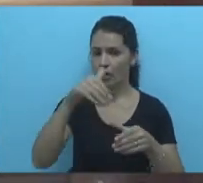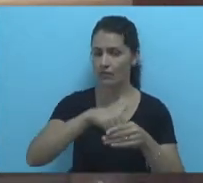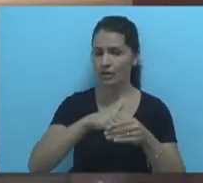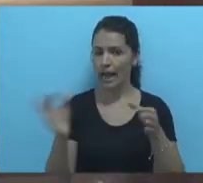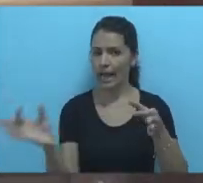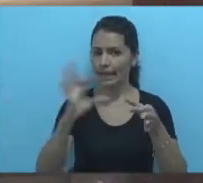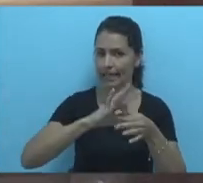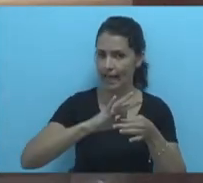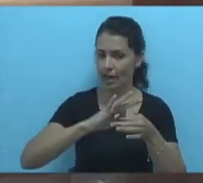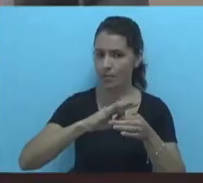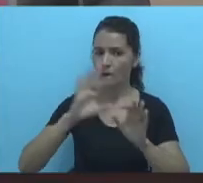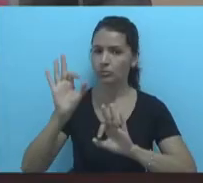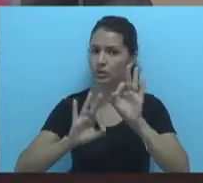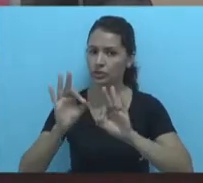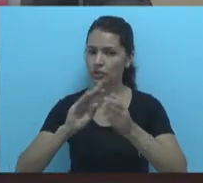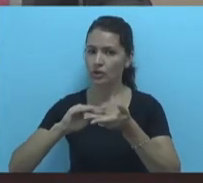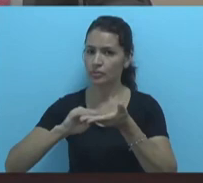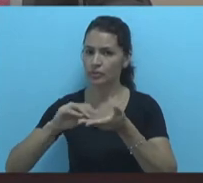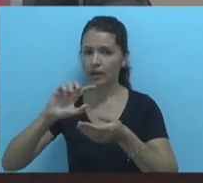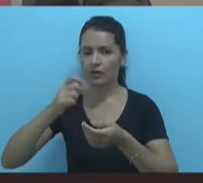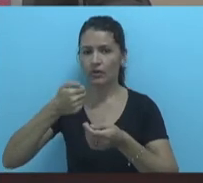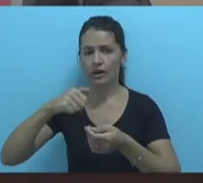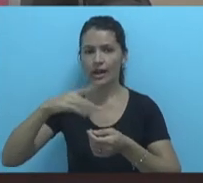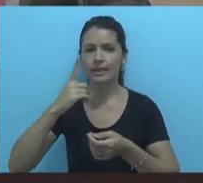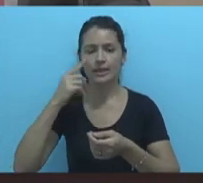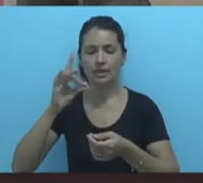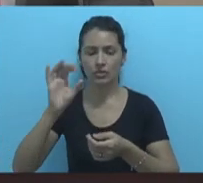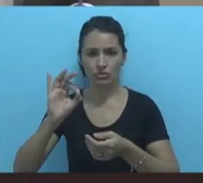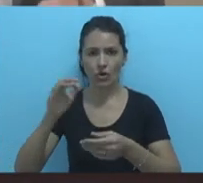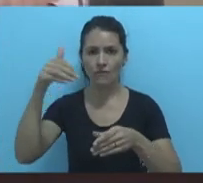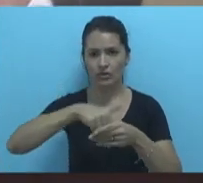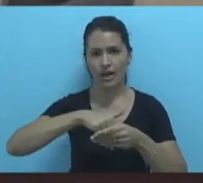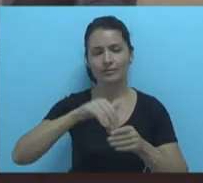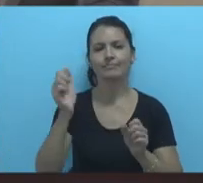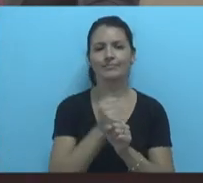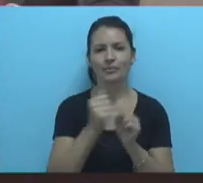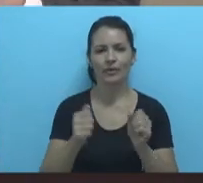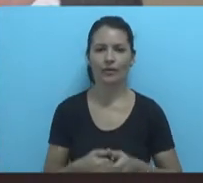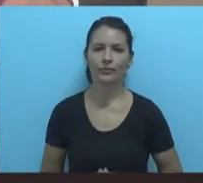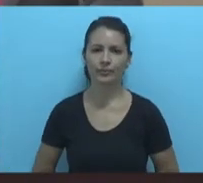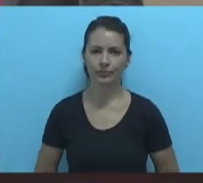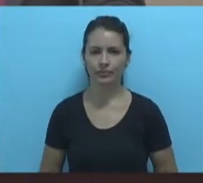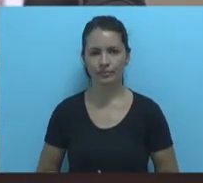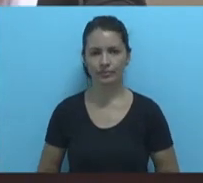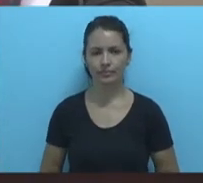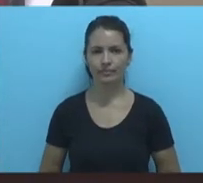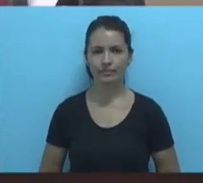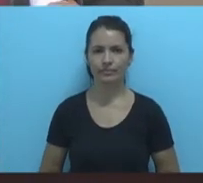el agregado mencionado por el diputado Cándido. A votación... Resulta aprobado.